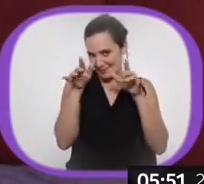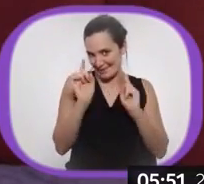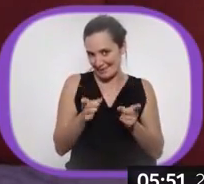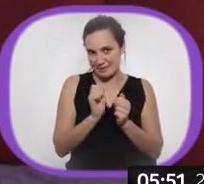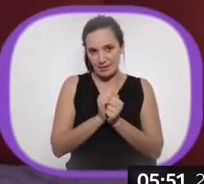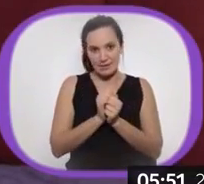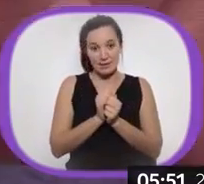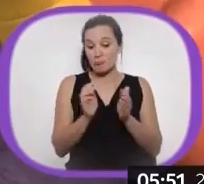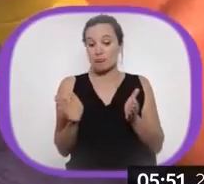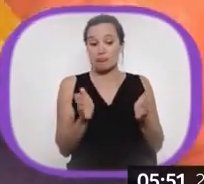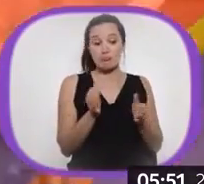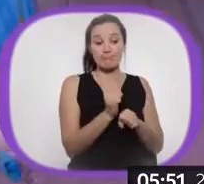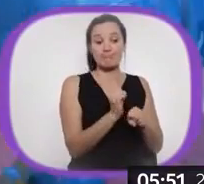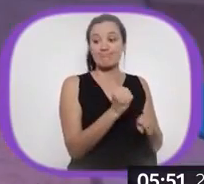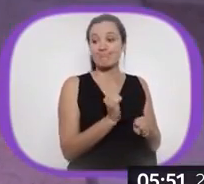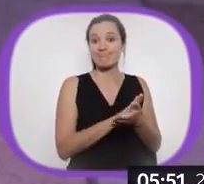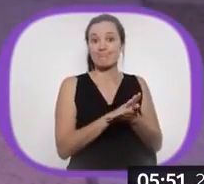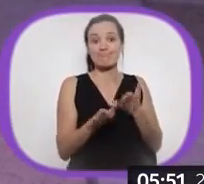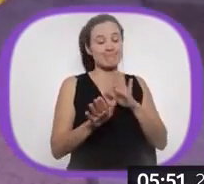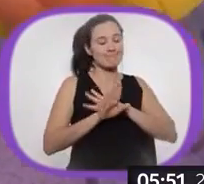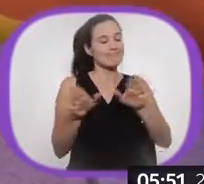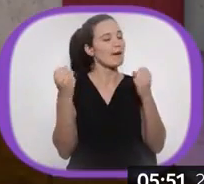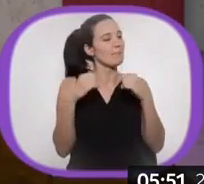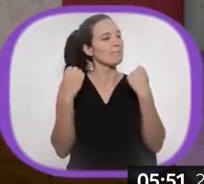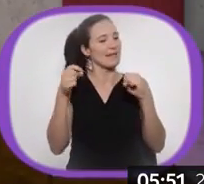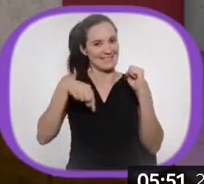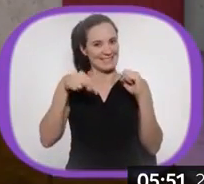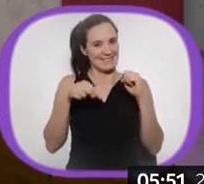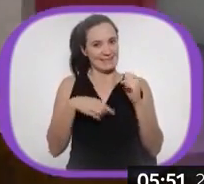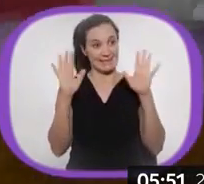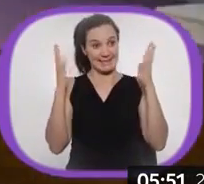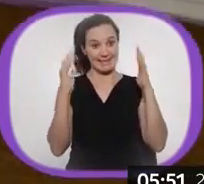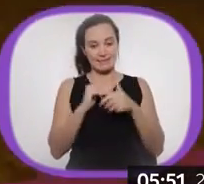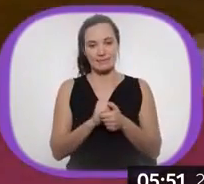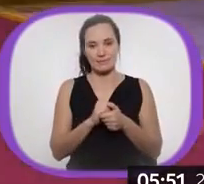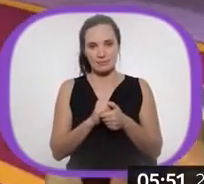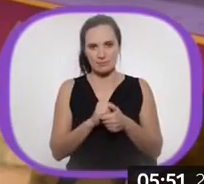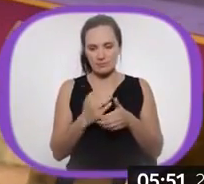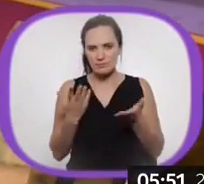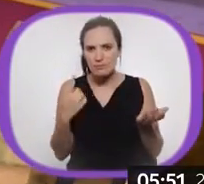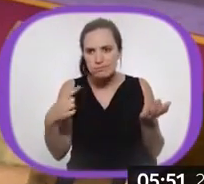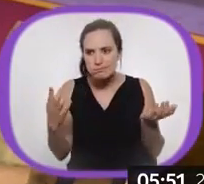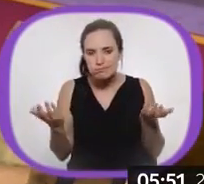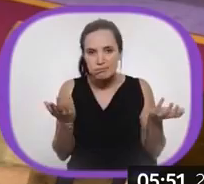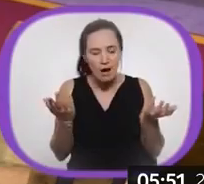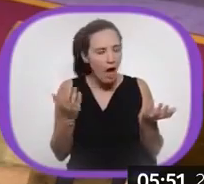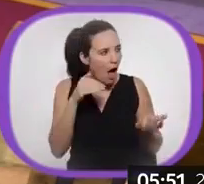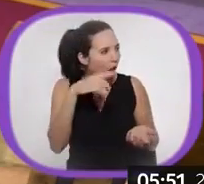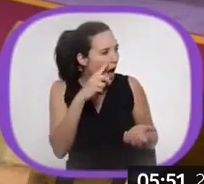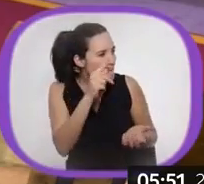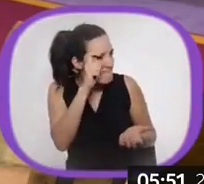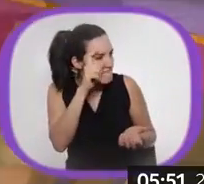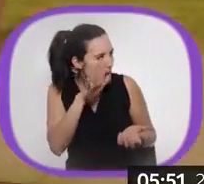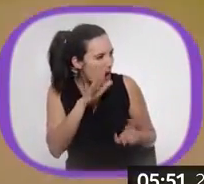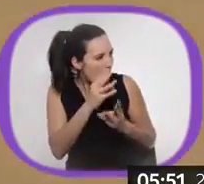¡Terminé mi parte! ¡Ahora vayamos a practicar! ¿Qué? ¿Mike terminó tan